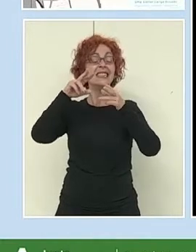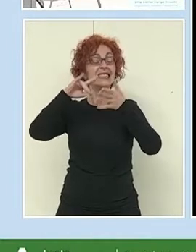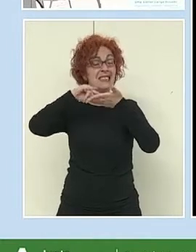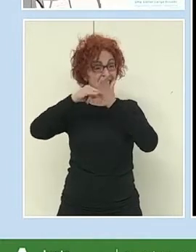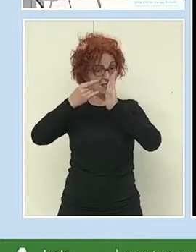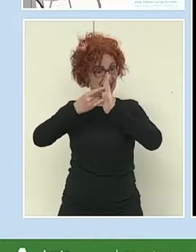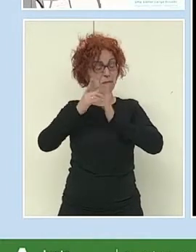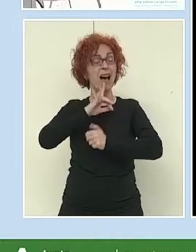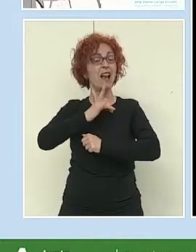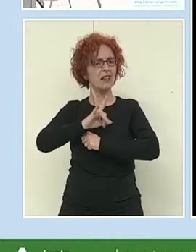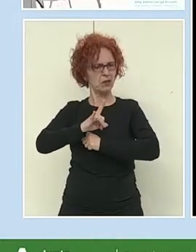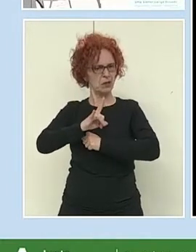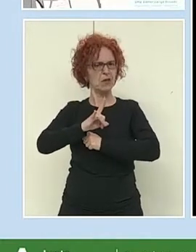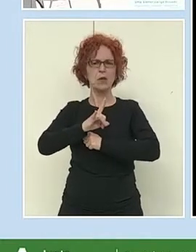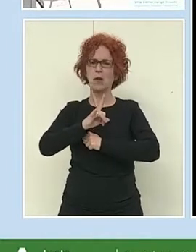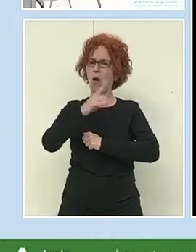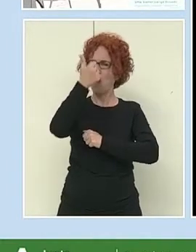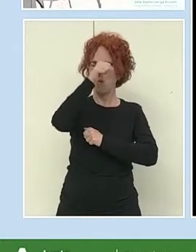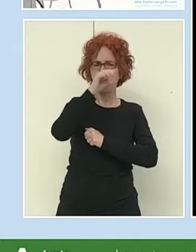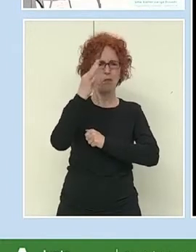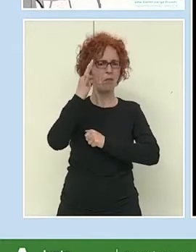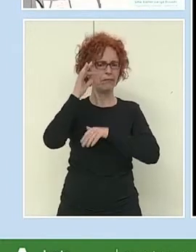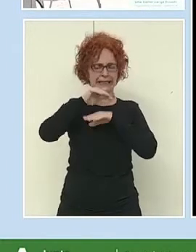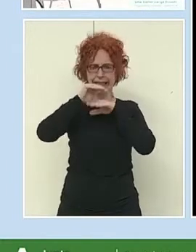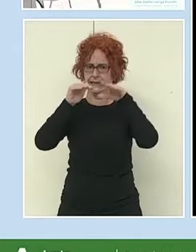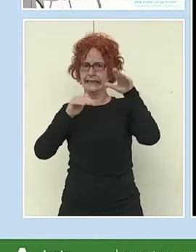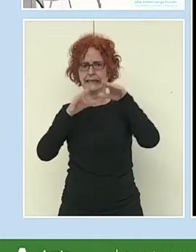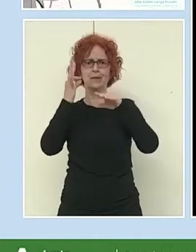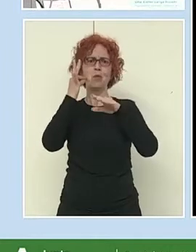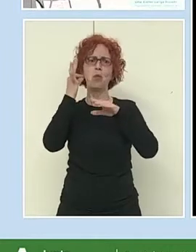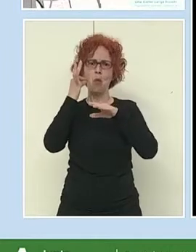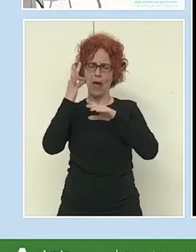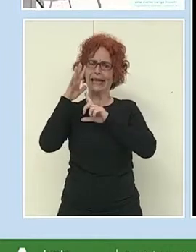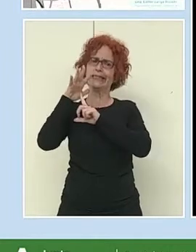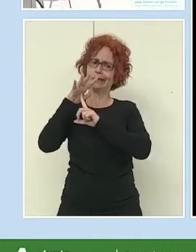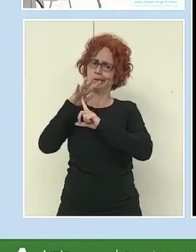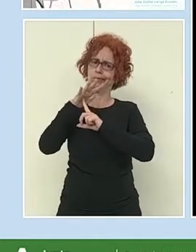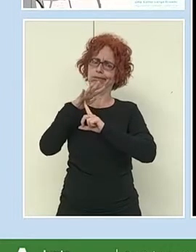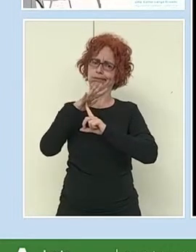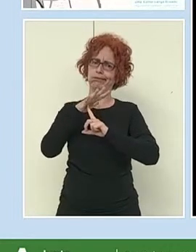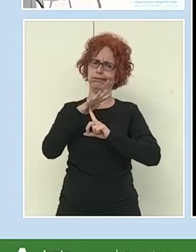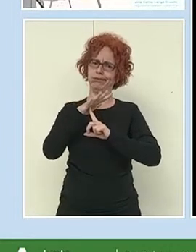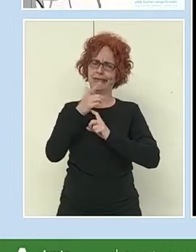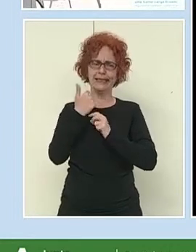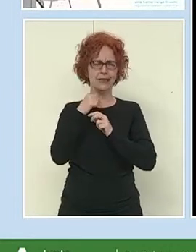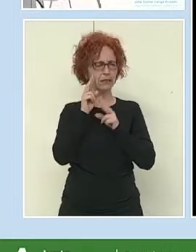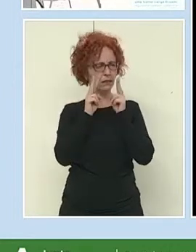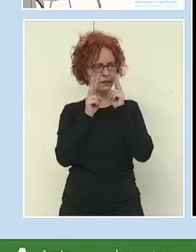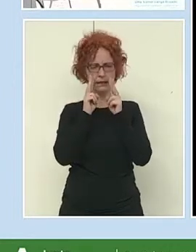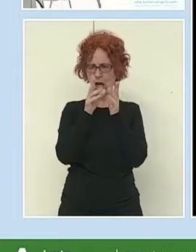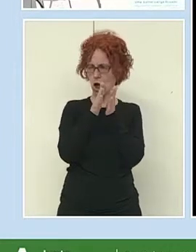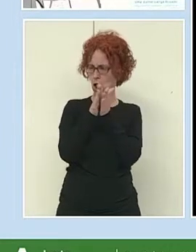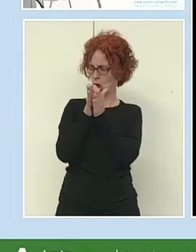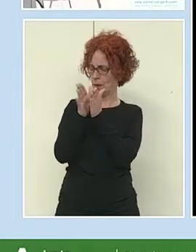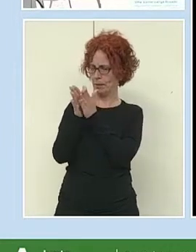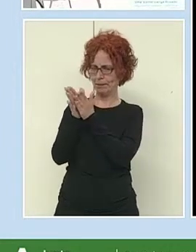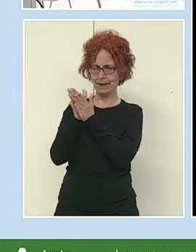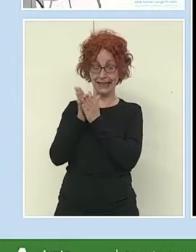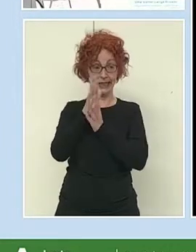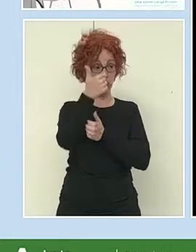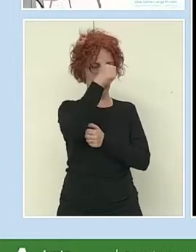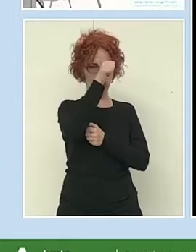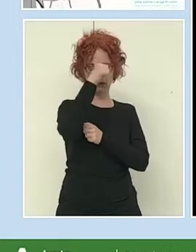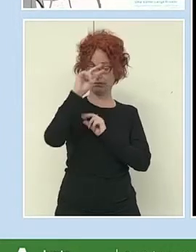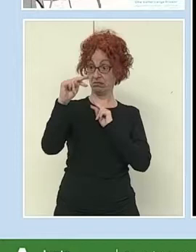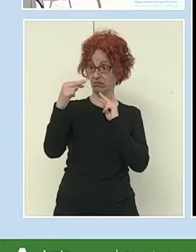Y sí es verdad que los primeros años, pues sí noté un poco cómo los compañeros nos miraban como bichos raros, ¿no? Nos